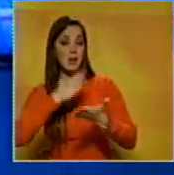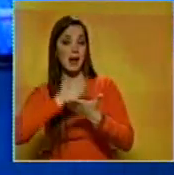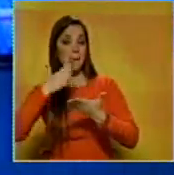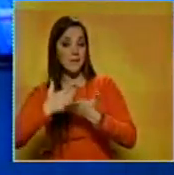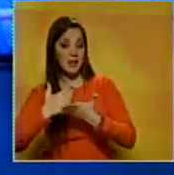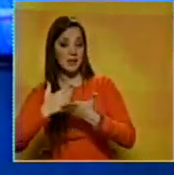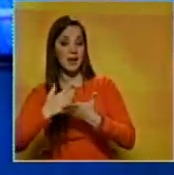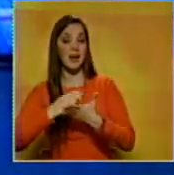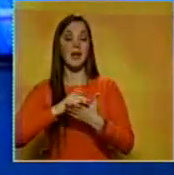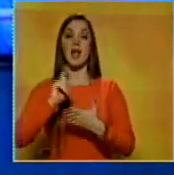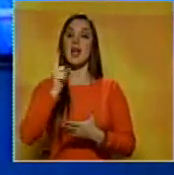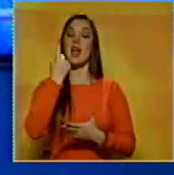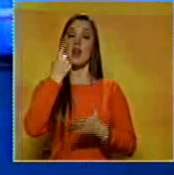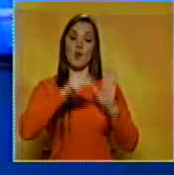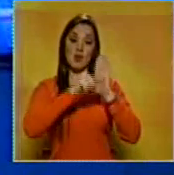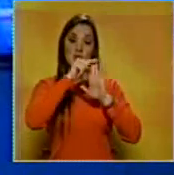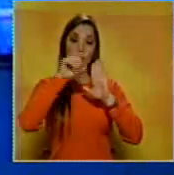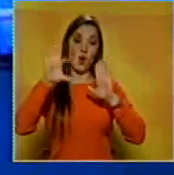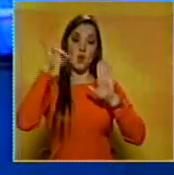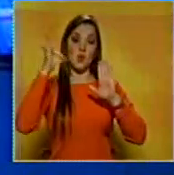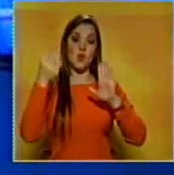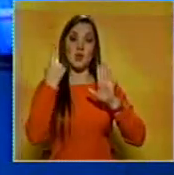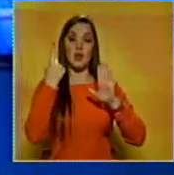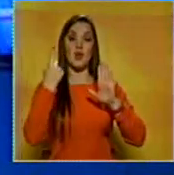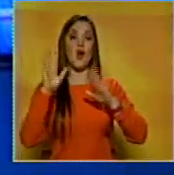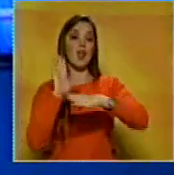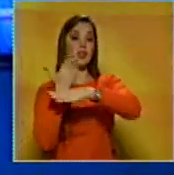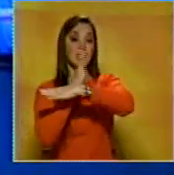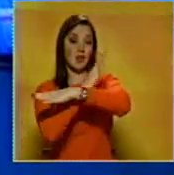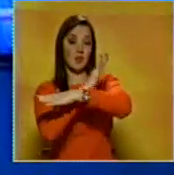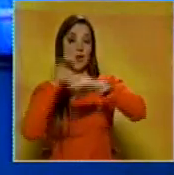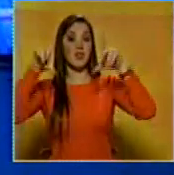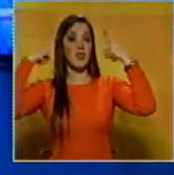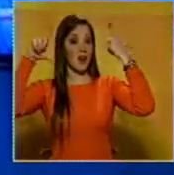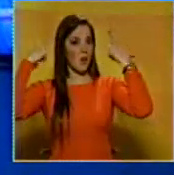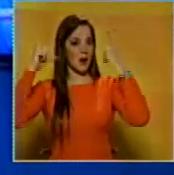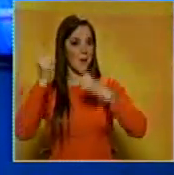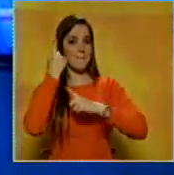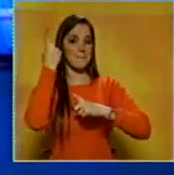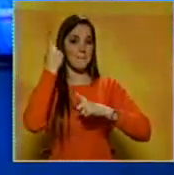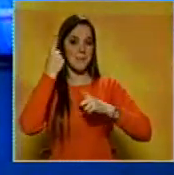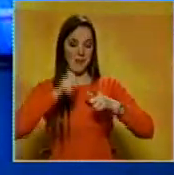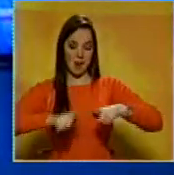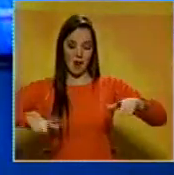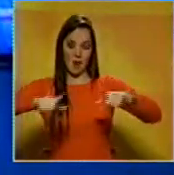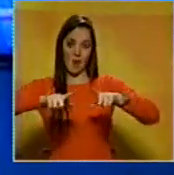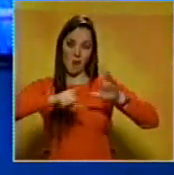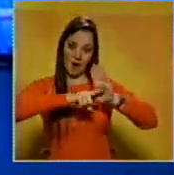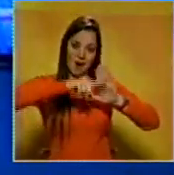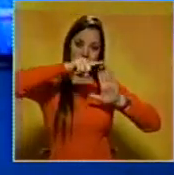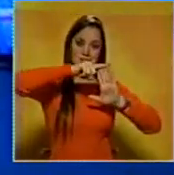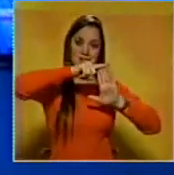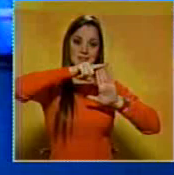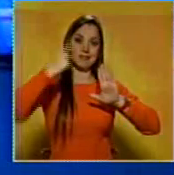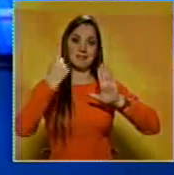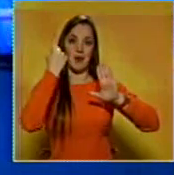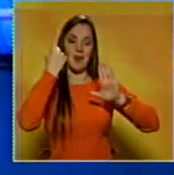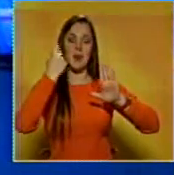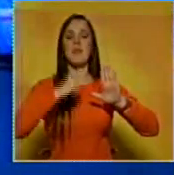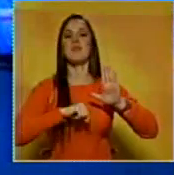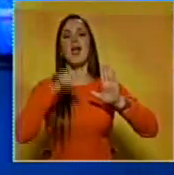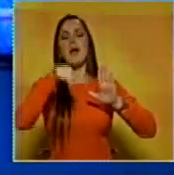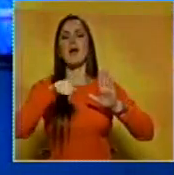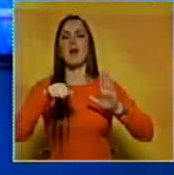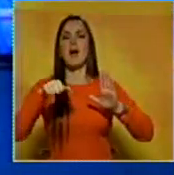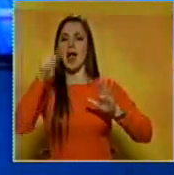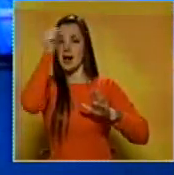que dejó como único equipo clasificado a los Tiburones de La Guaira por culminar en el primer lugar. Esto en una vibrante jornada dominical